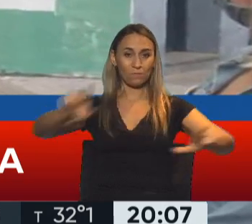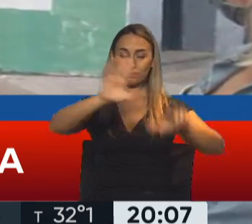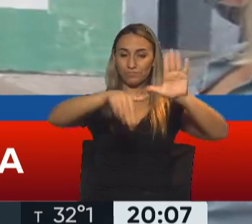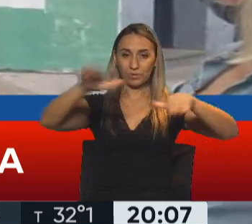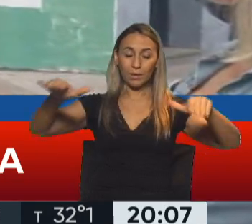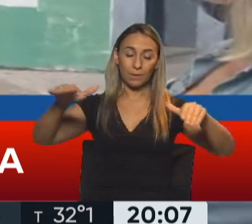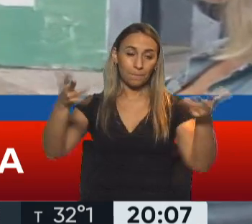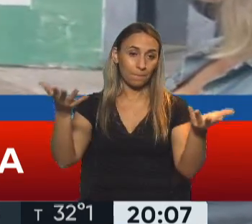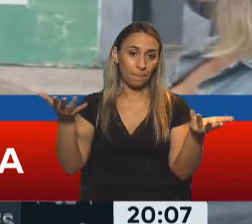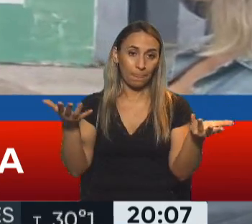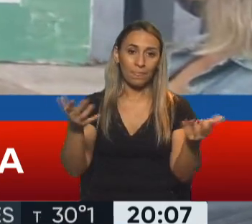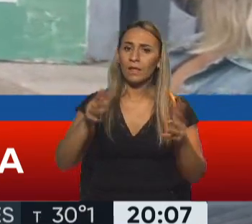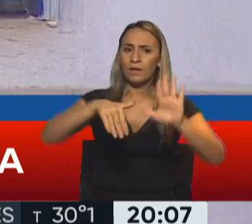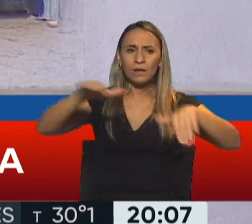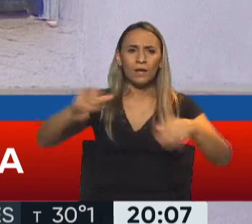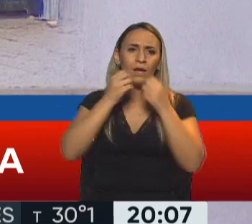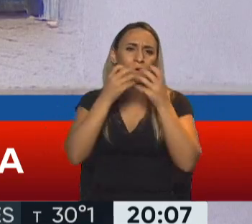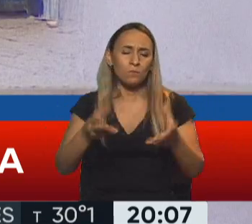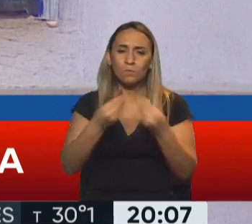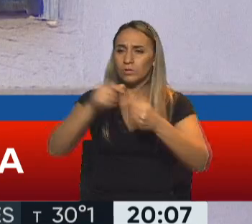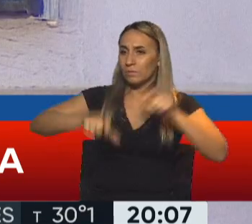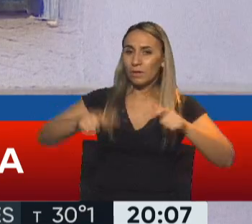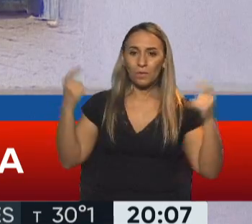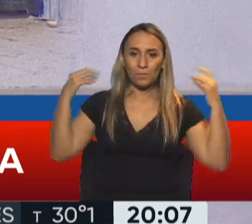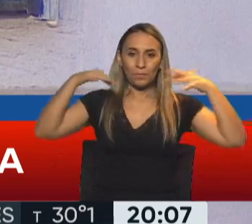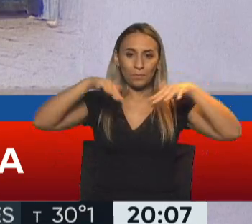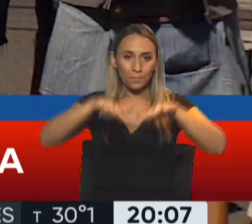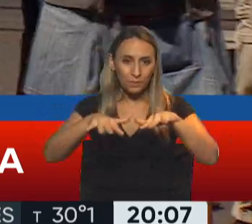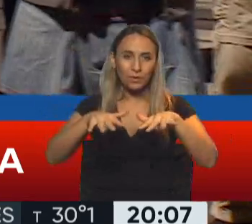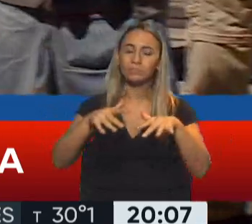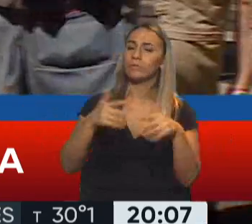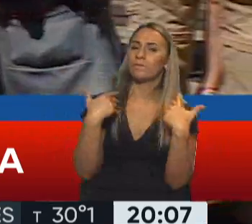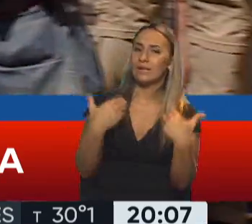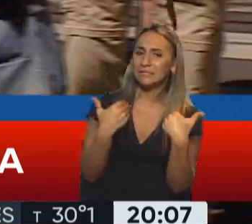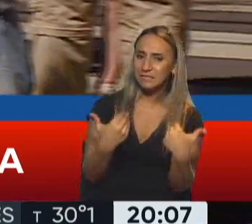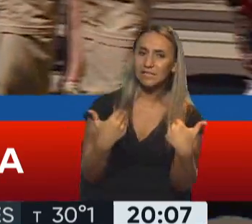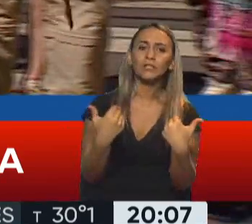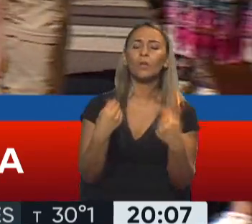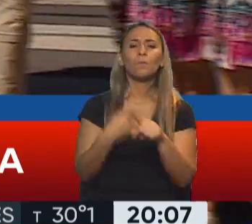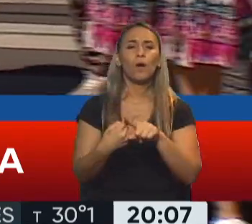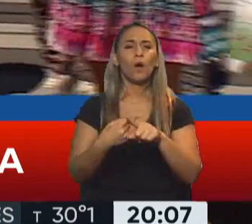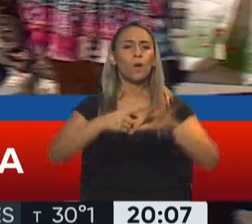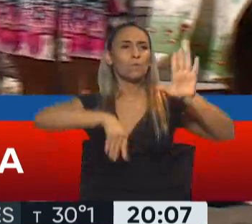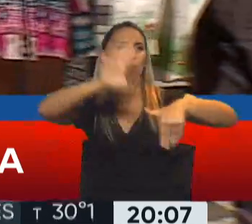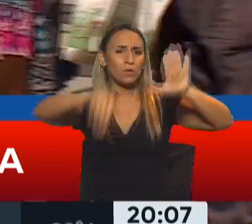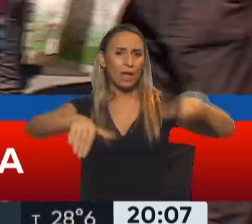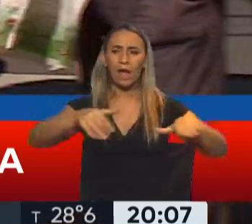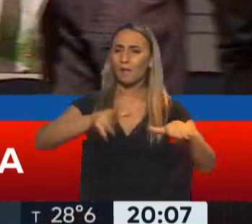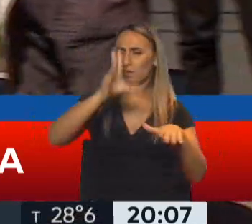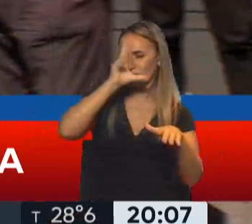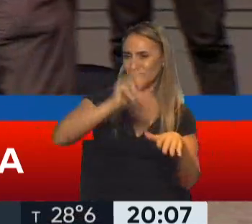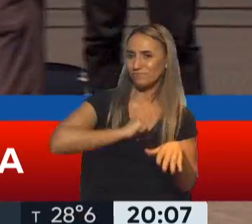el mural quedó hermoso mucha gente del barrio se acercó nos felicitó por haber hecho el mural por tomar la iniciativa